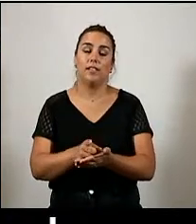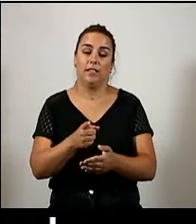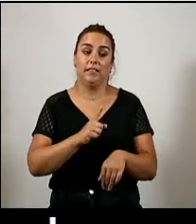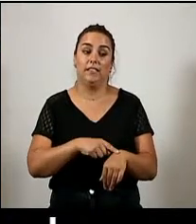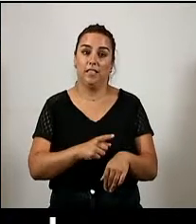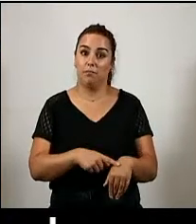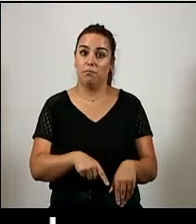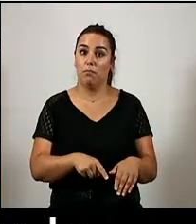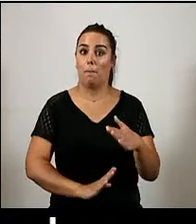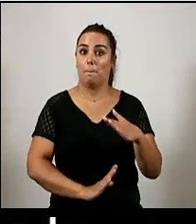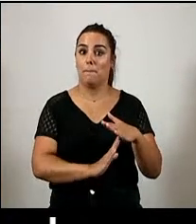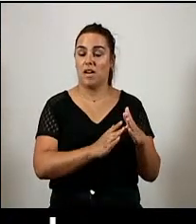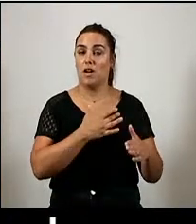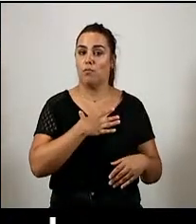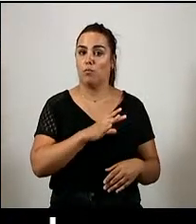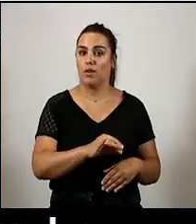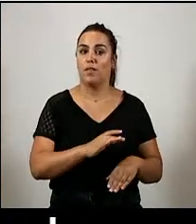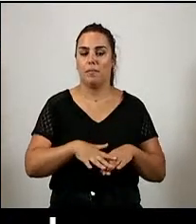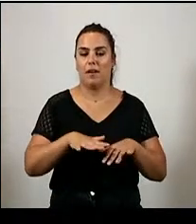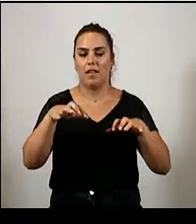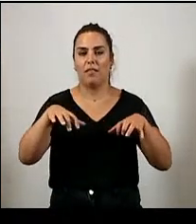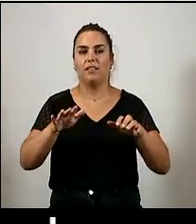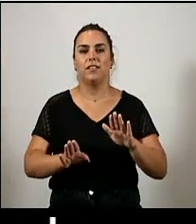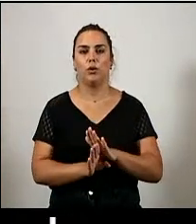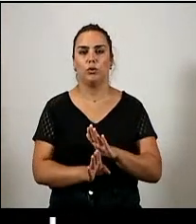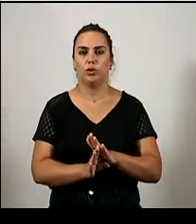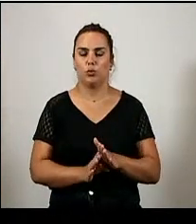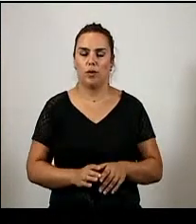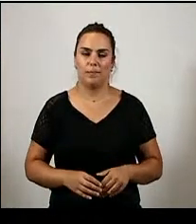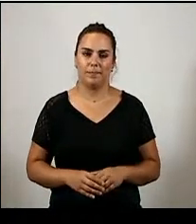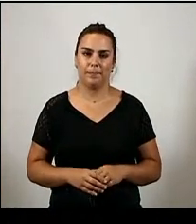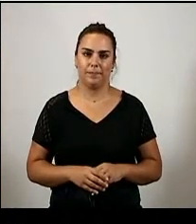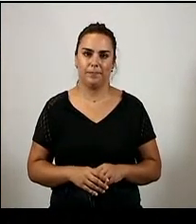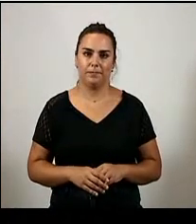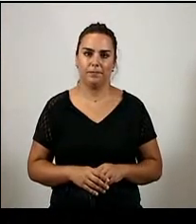sigamos trabajando por seguir teniendo aquí la central nuclear de Almaraz.